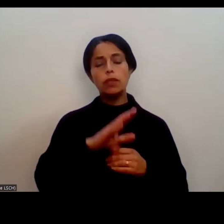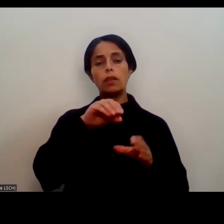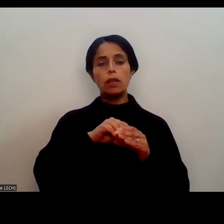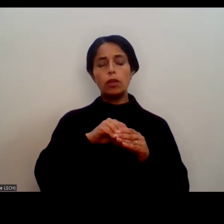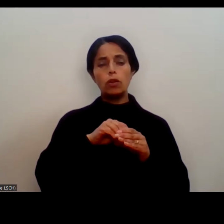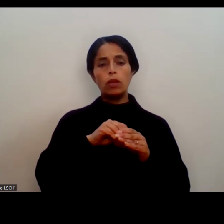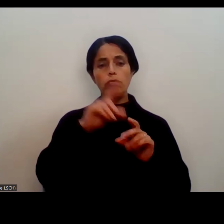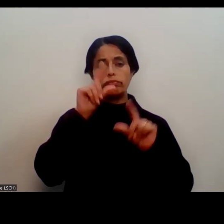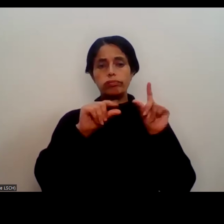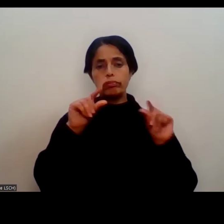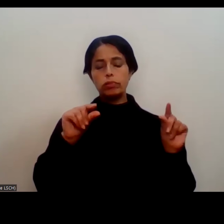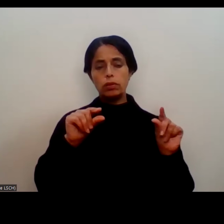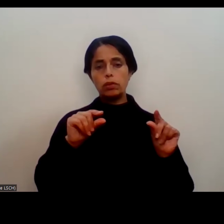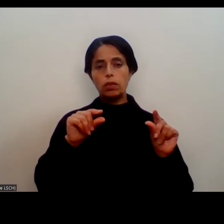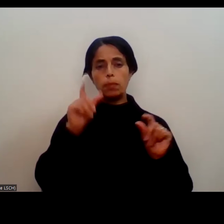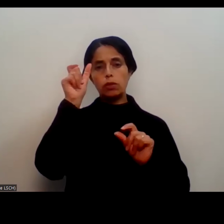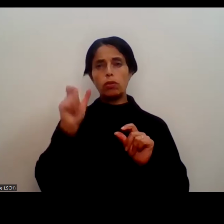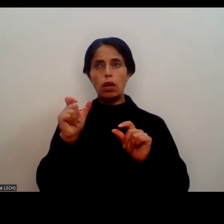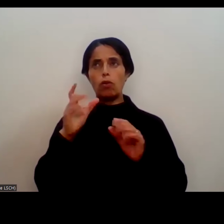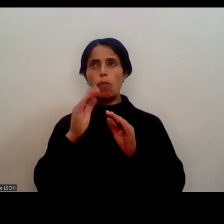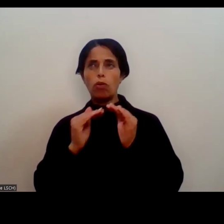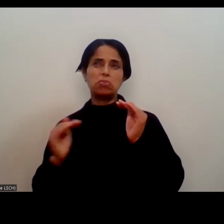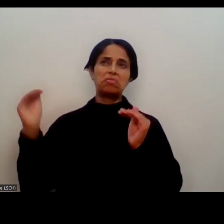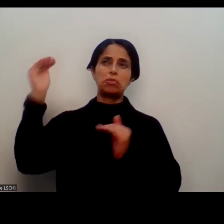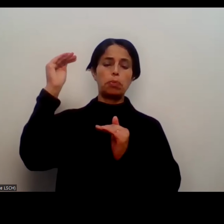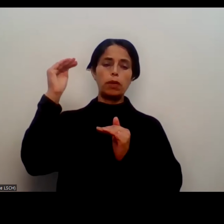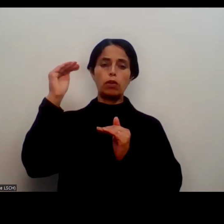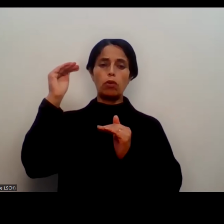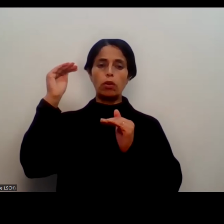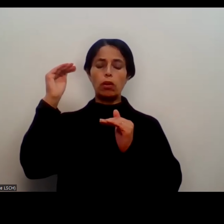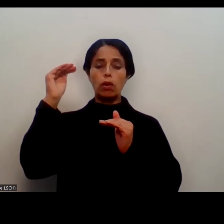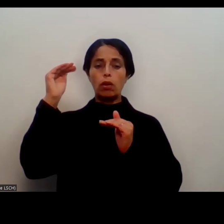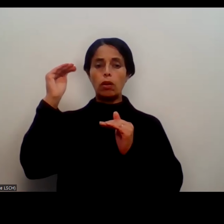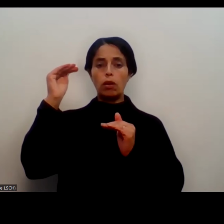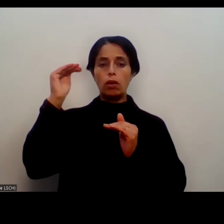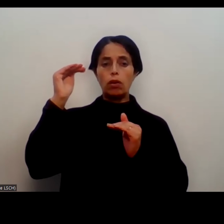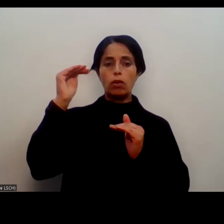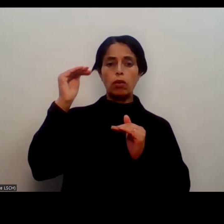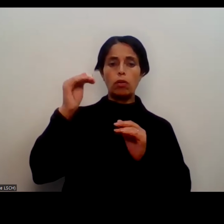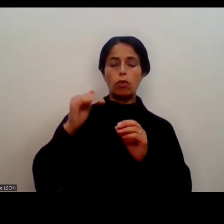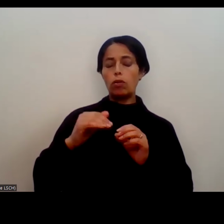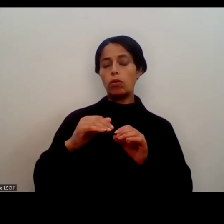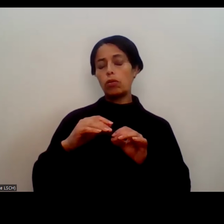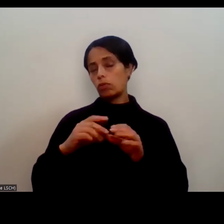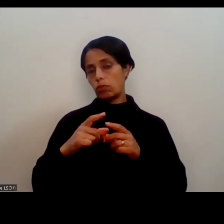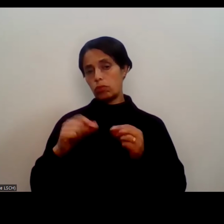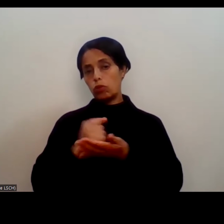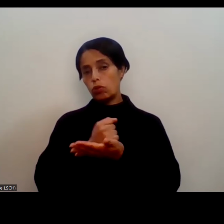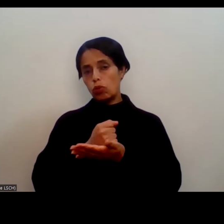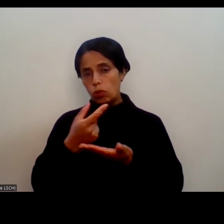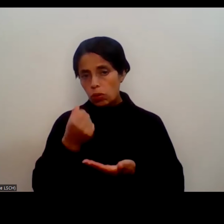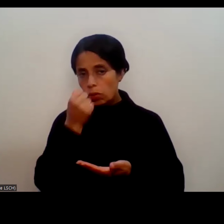es decir, de alto estatus con instrumental alucinógeno importante. Y cuando